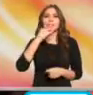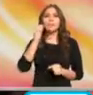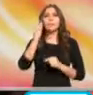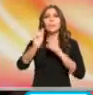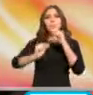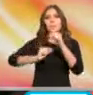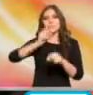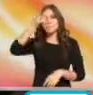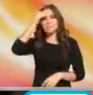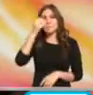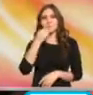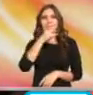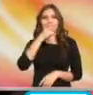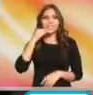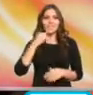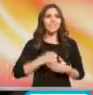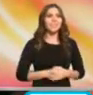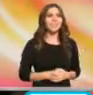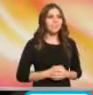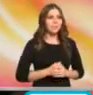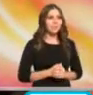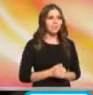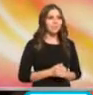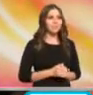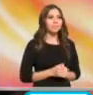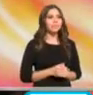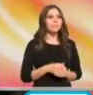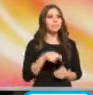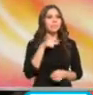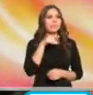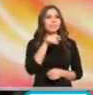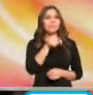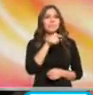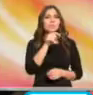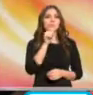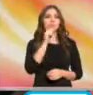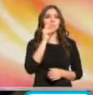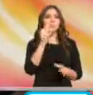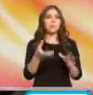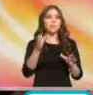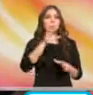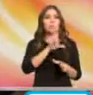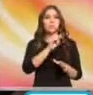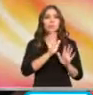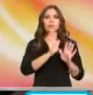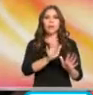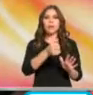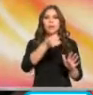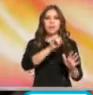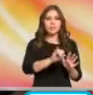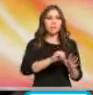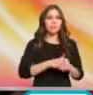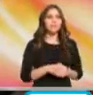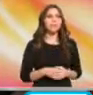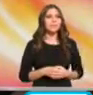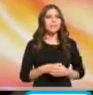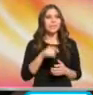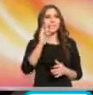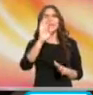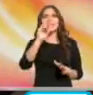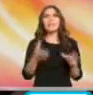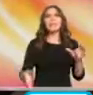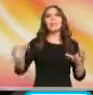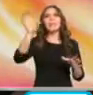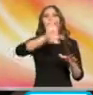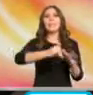poquito. Exacto. Y este también, ¿verdad? exacto. Que ya es el surimi. Ah, ese no, Quique. Ese no. Ese ya es el que hiciste Ya le iba a ayer, dar yo en Quique. la Si torre, no, la ¿qué receta.